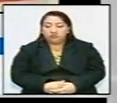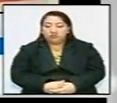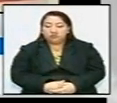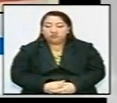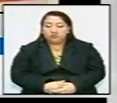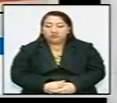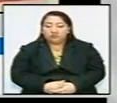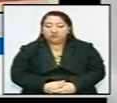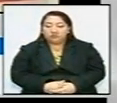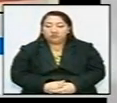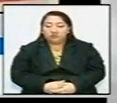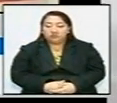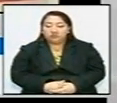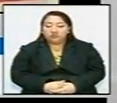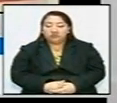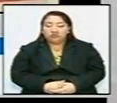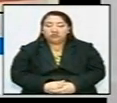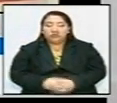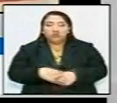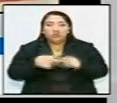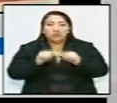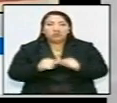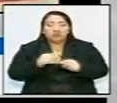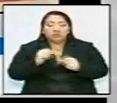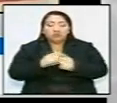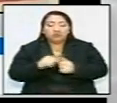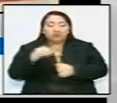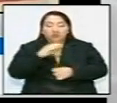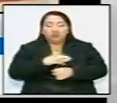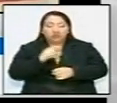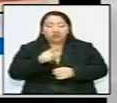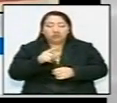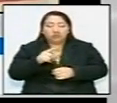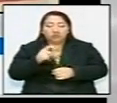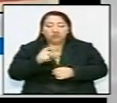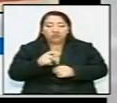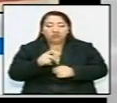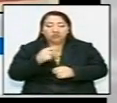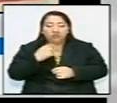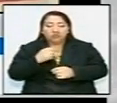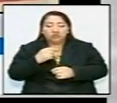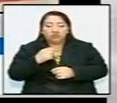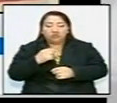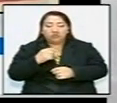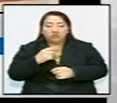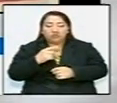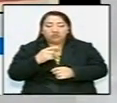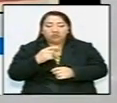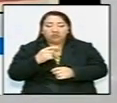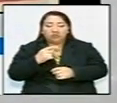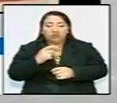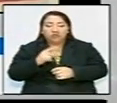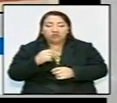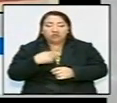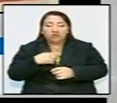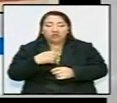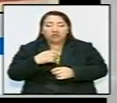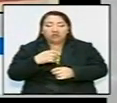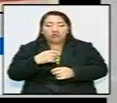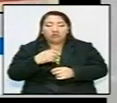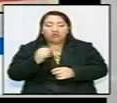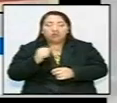manera, queda en evidencia la conducta delictiva y sistemática del denunciante,